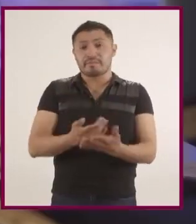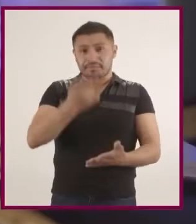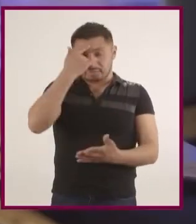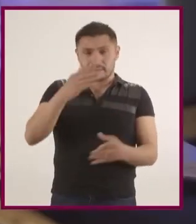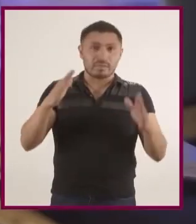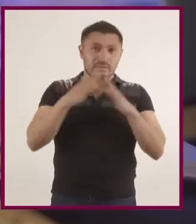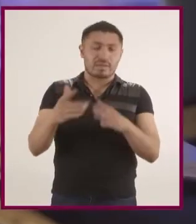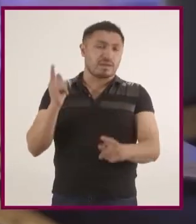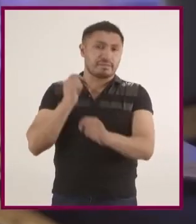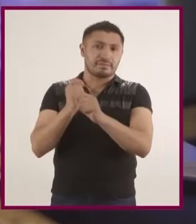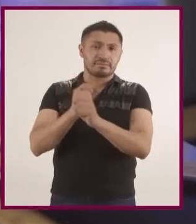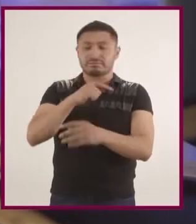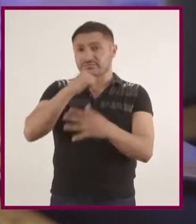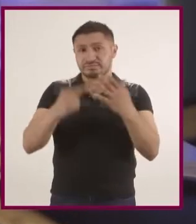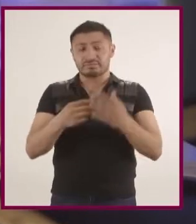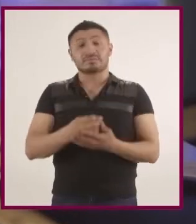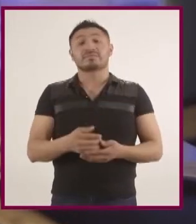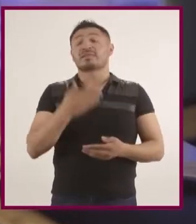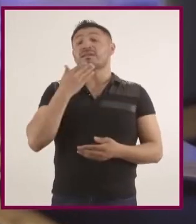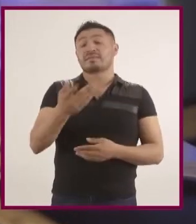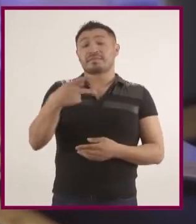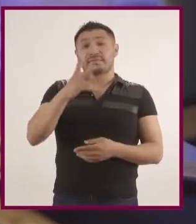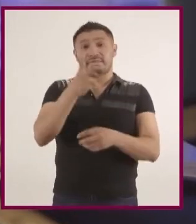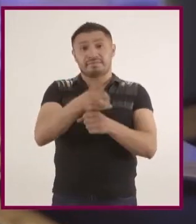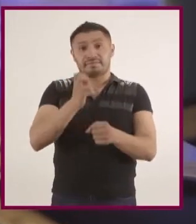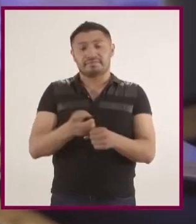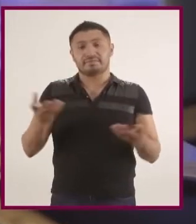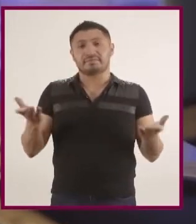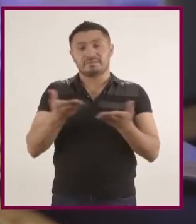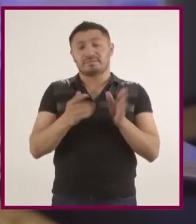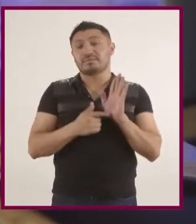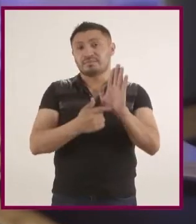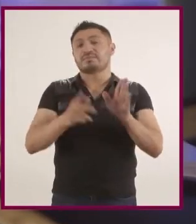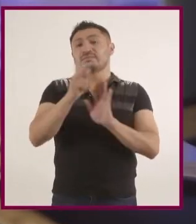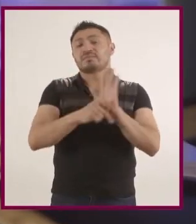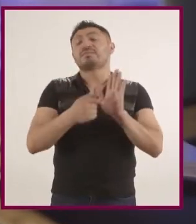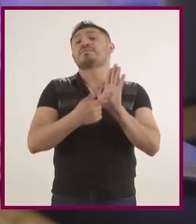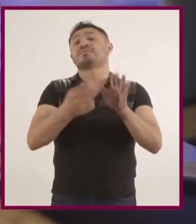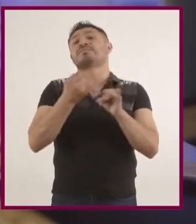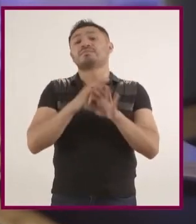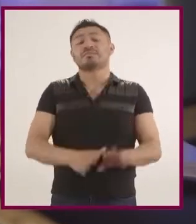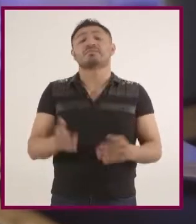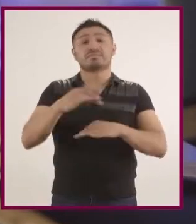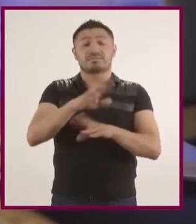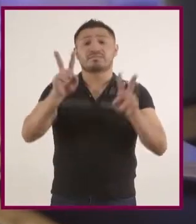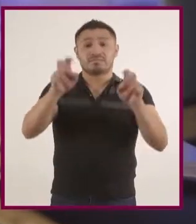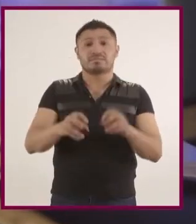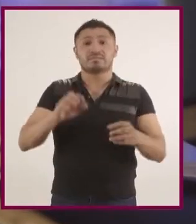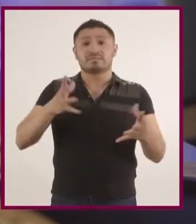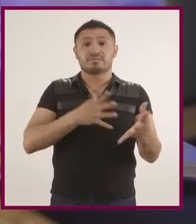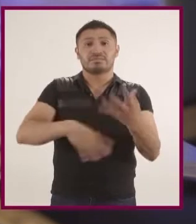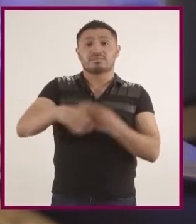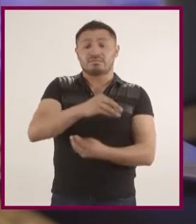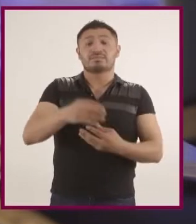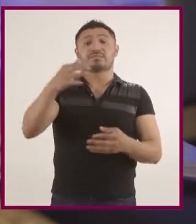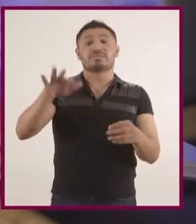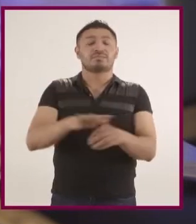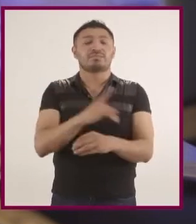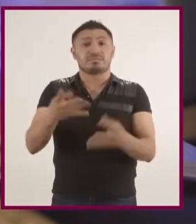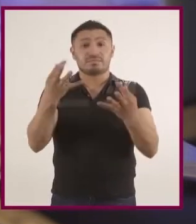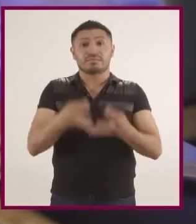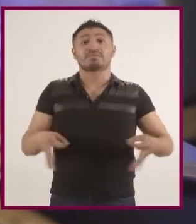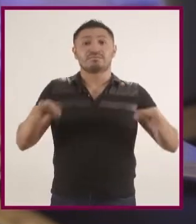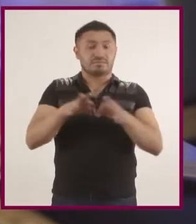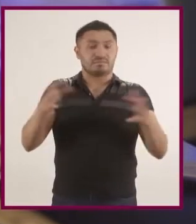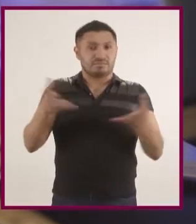transporte qué bien Oye pero primero te te invito a que nos acompañes a ver nuestra cápsula informativa sobre todo esto de la sustentabilidad y el Por qué